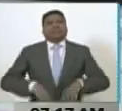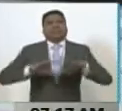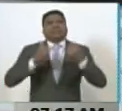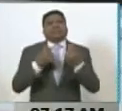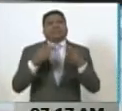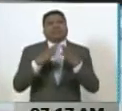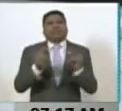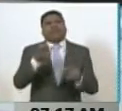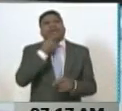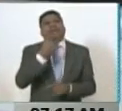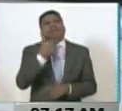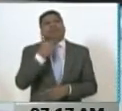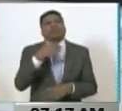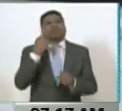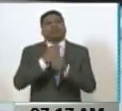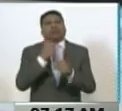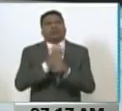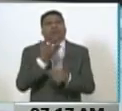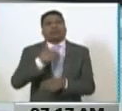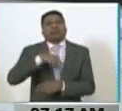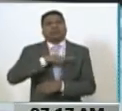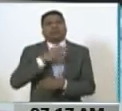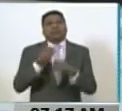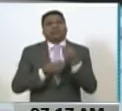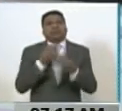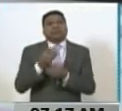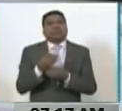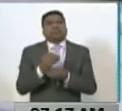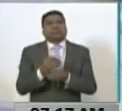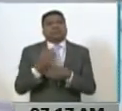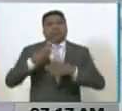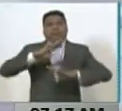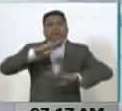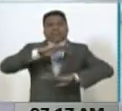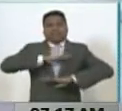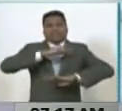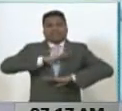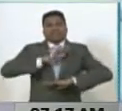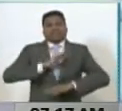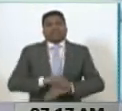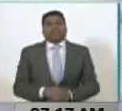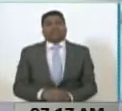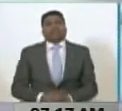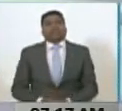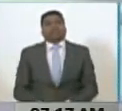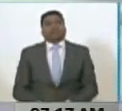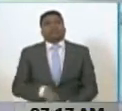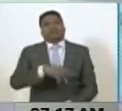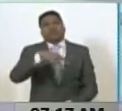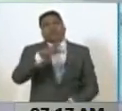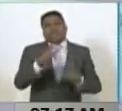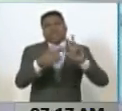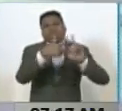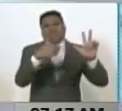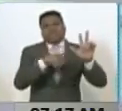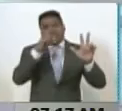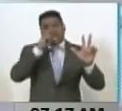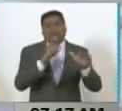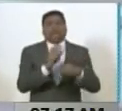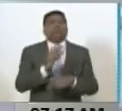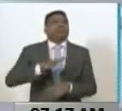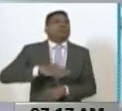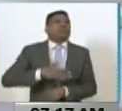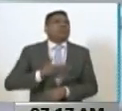de este hermoso trabajo que venimos haciendo y que bueno, que nos da muchas satisfacciones al cabo de estos 3 años. Podemos hablar de en